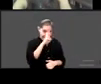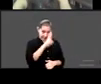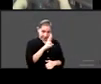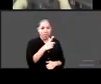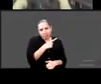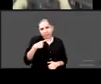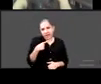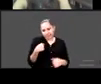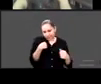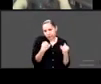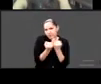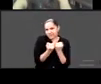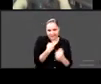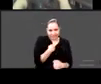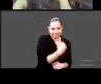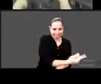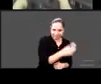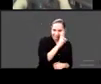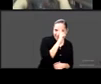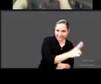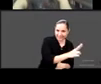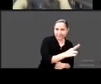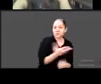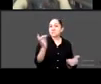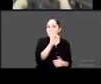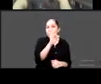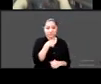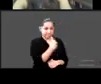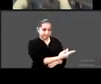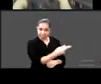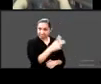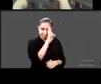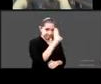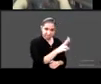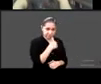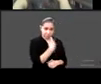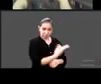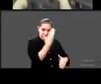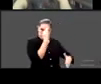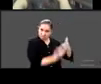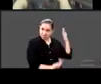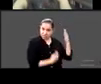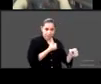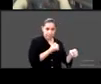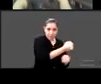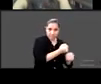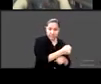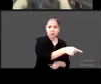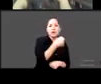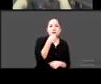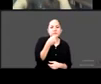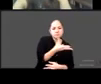tiene, entonces tampoco va a tenerle un respeto al otro, a quien le cuida, en extensión, todos los demás con los